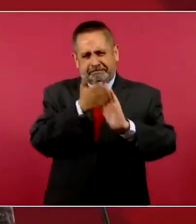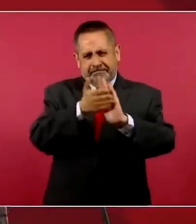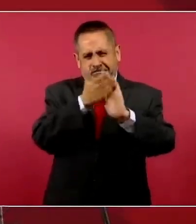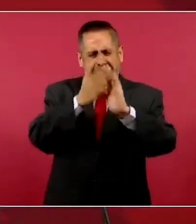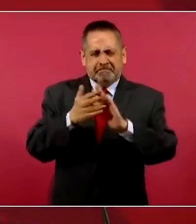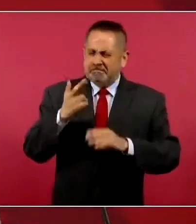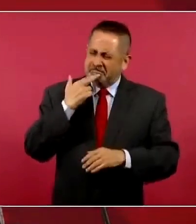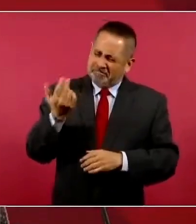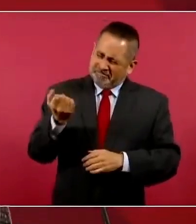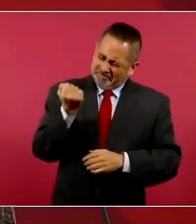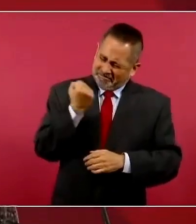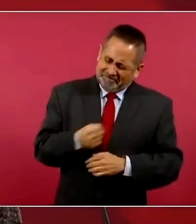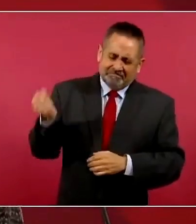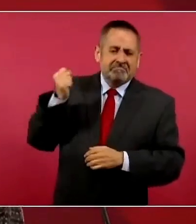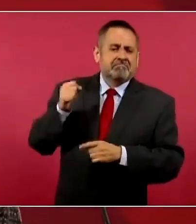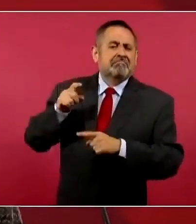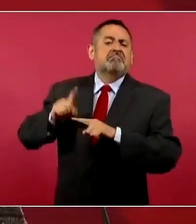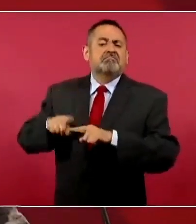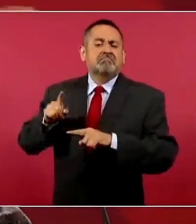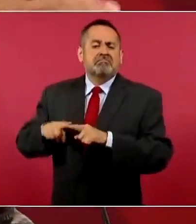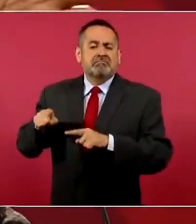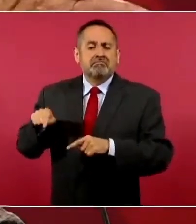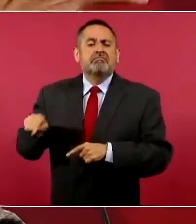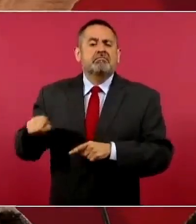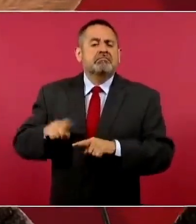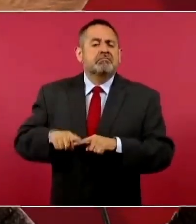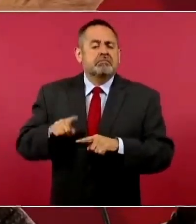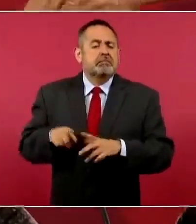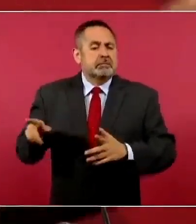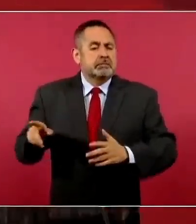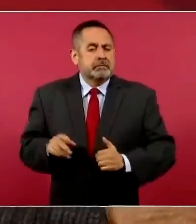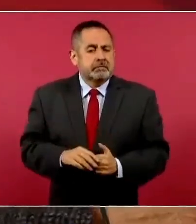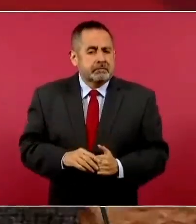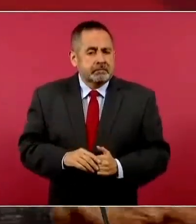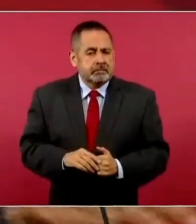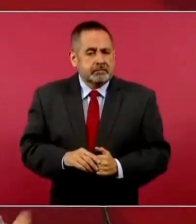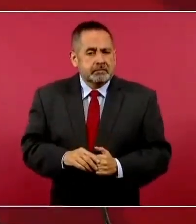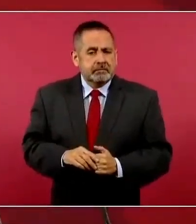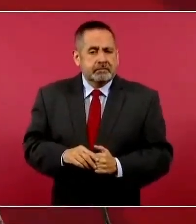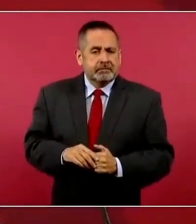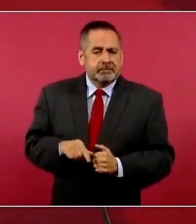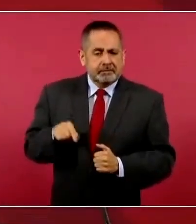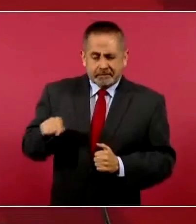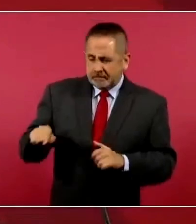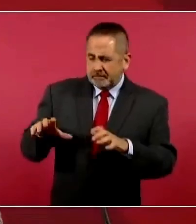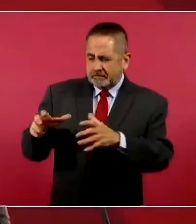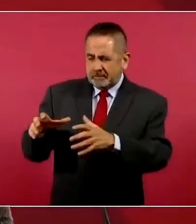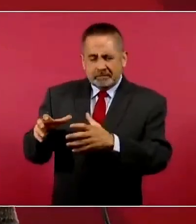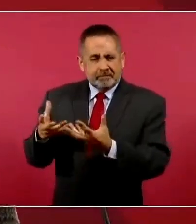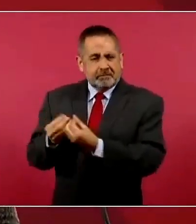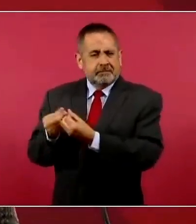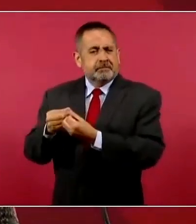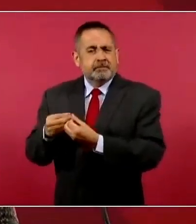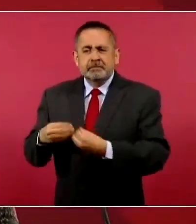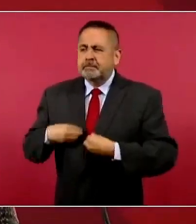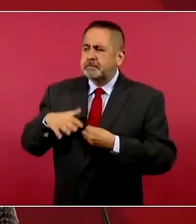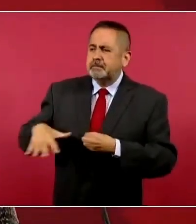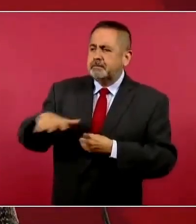los mejores obreros son los que tienen que ver con la Mixteca